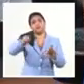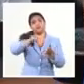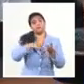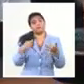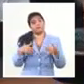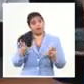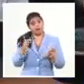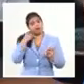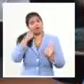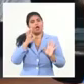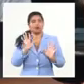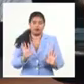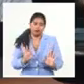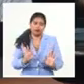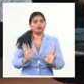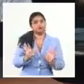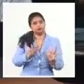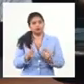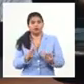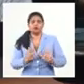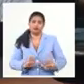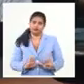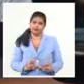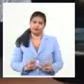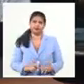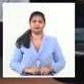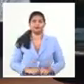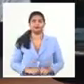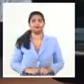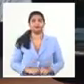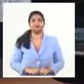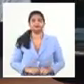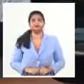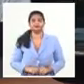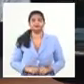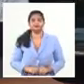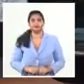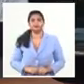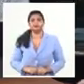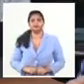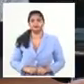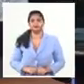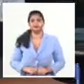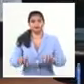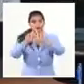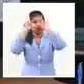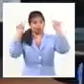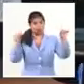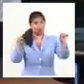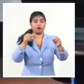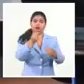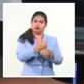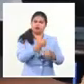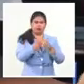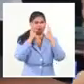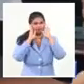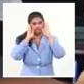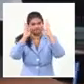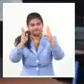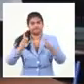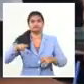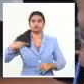bien, si se pueden tener a tiempo todos los recursos, que de hecho en todo esto hay un movimiento ya y se van incorporando